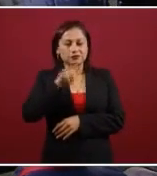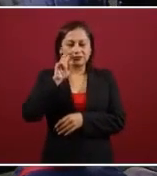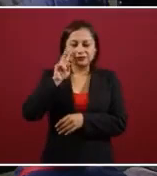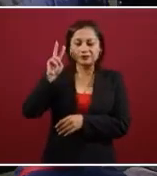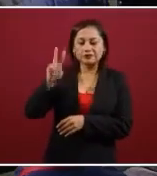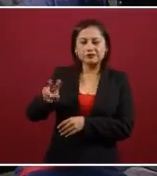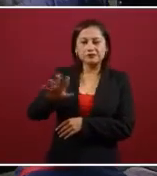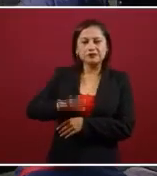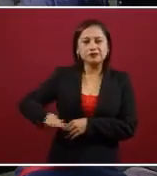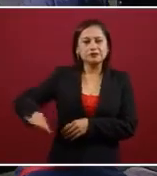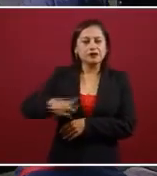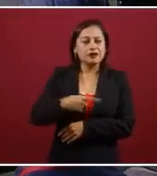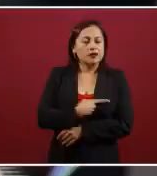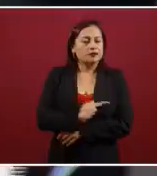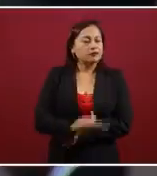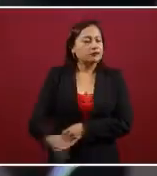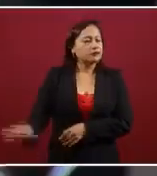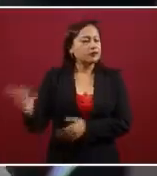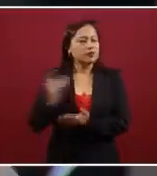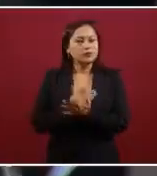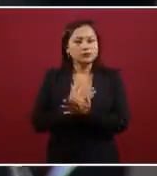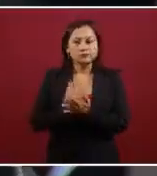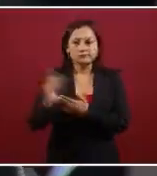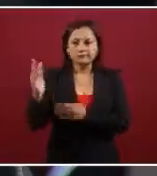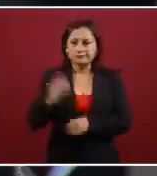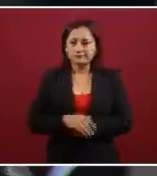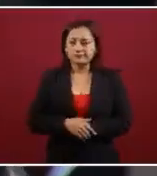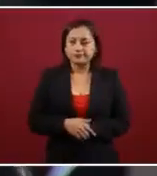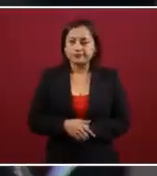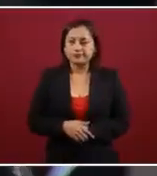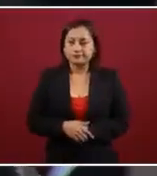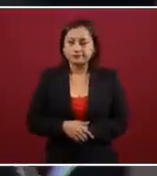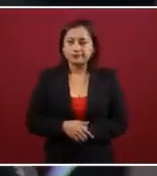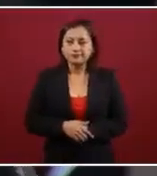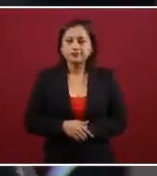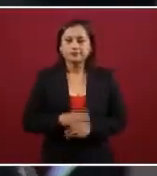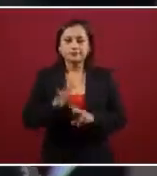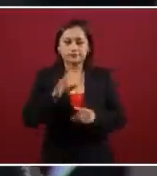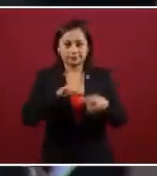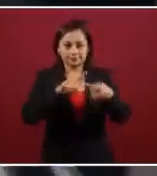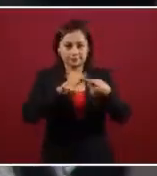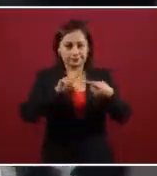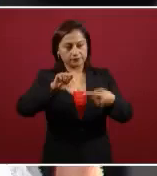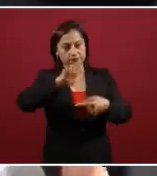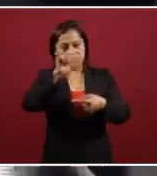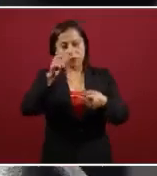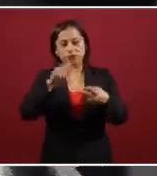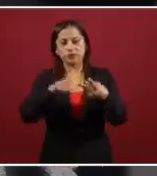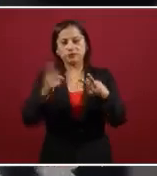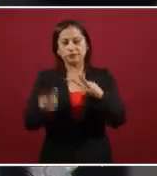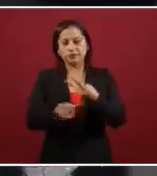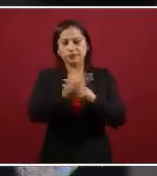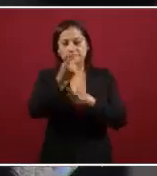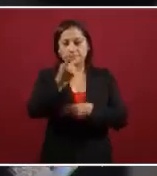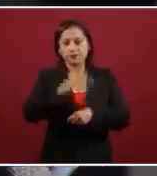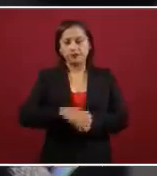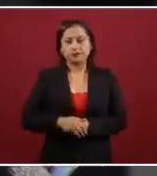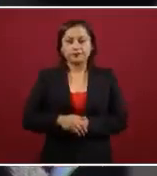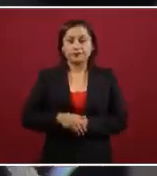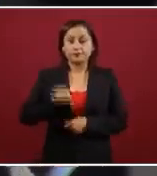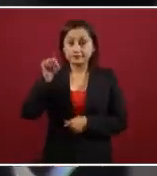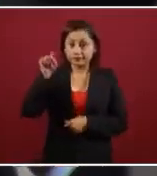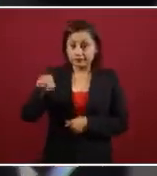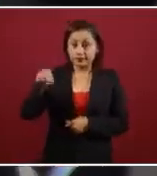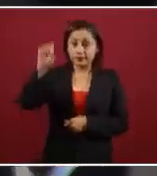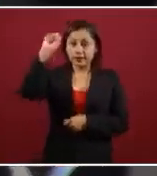pobreza. Número uno, permítame otra pregunta. Para Sinaloa,